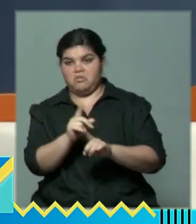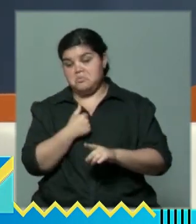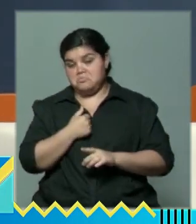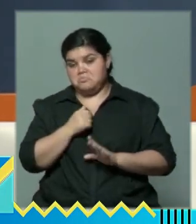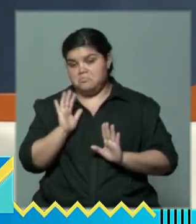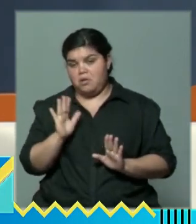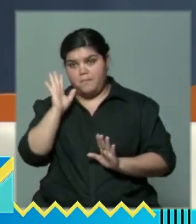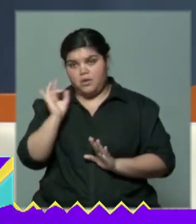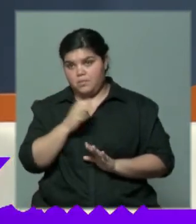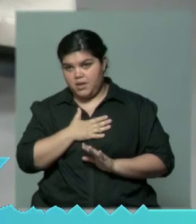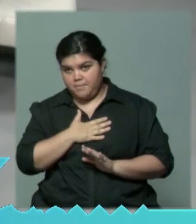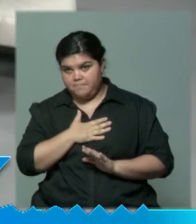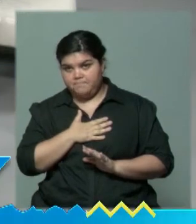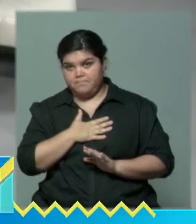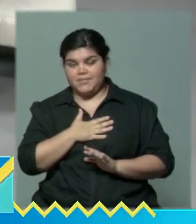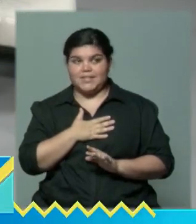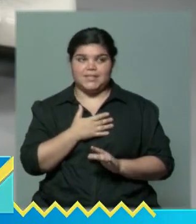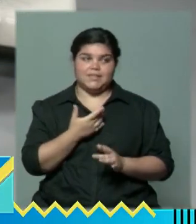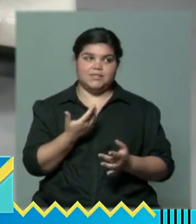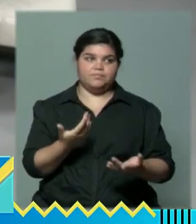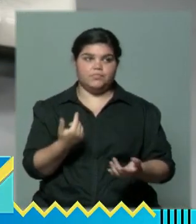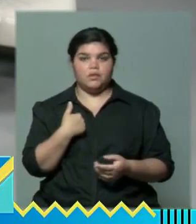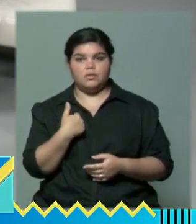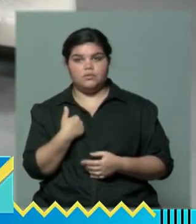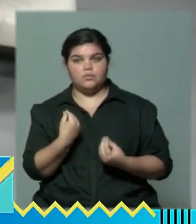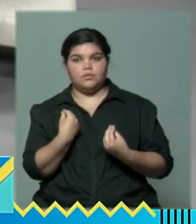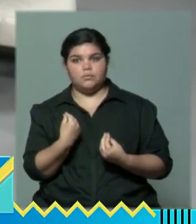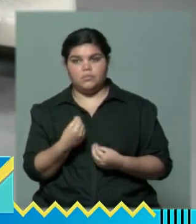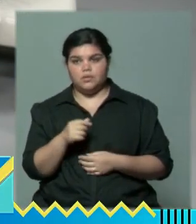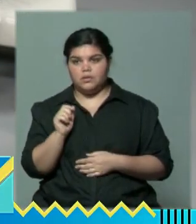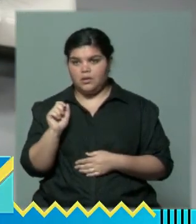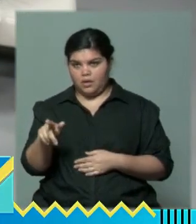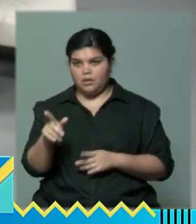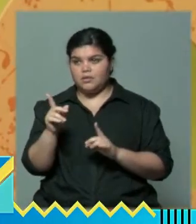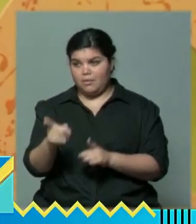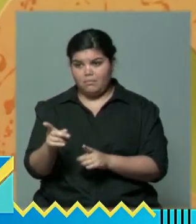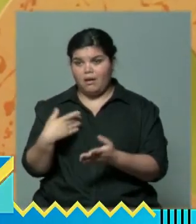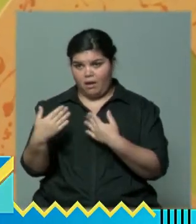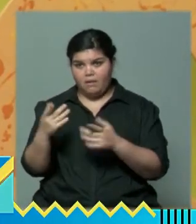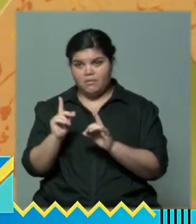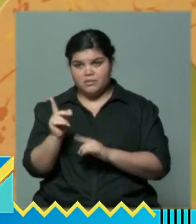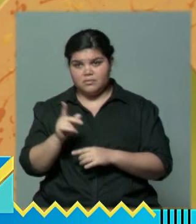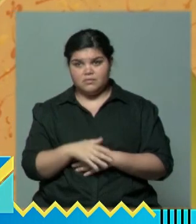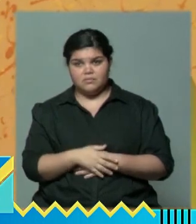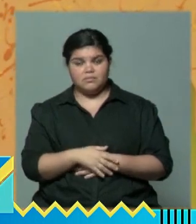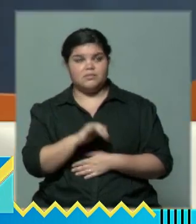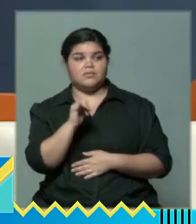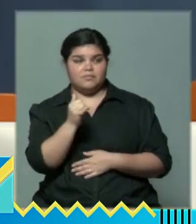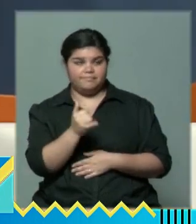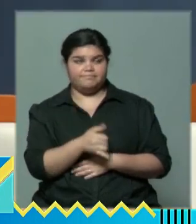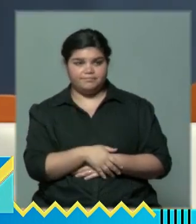digamos. Yo lo veo desde el punto de vista... De hecho, he conversado con un amigo mío. Sí, de hecho, tenemos un amigo en común.